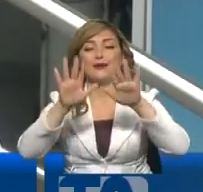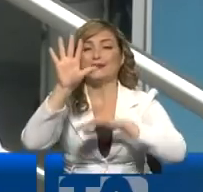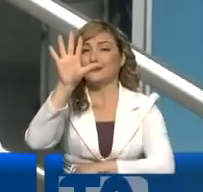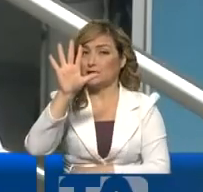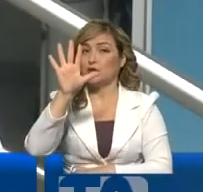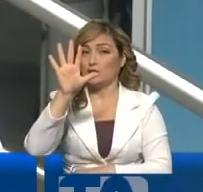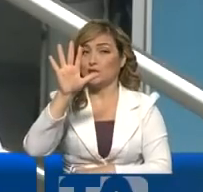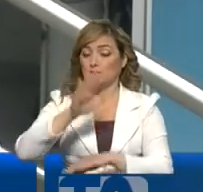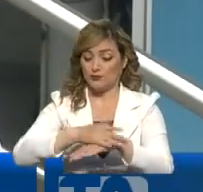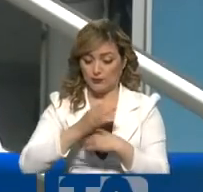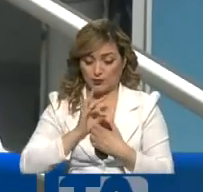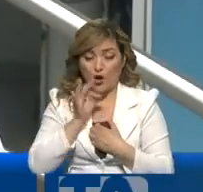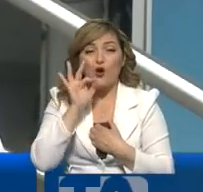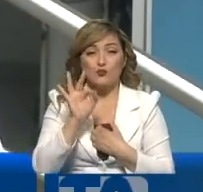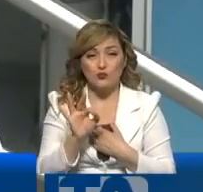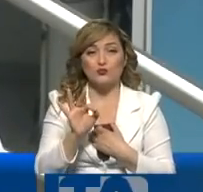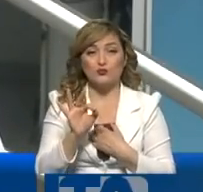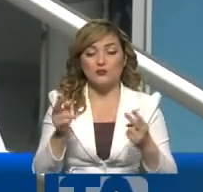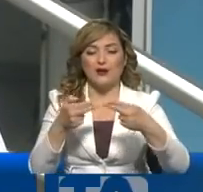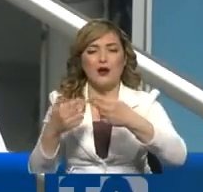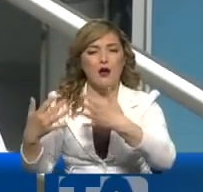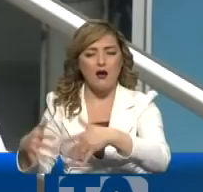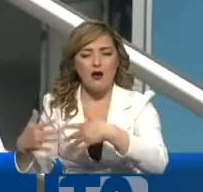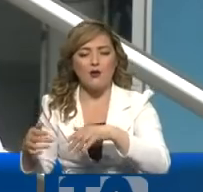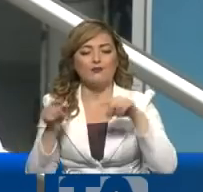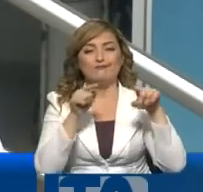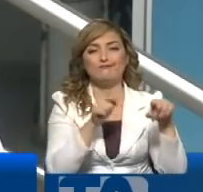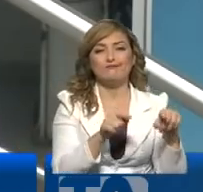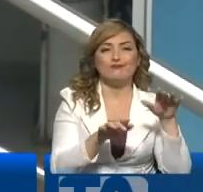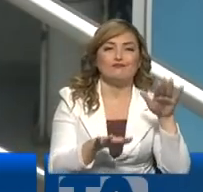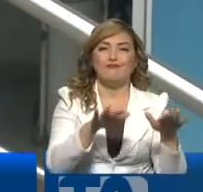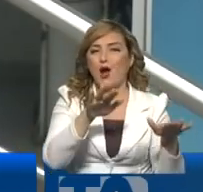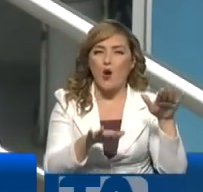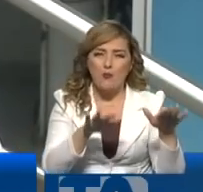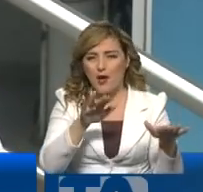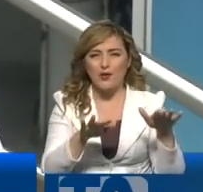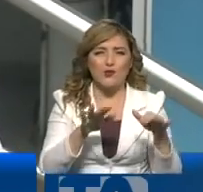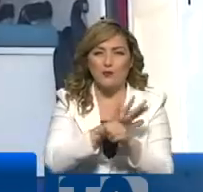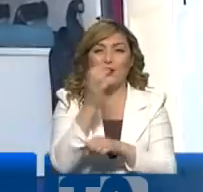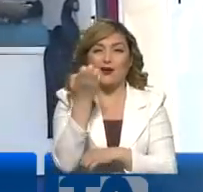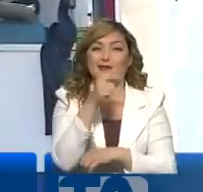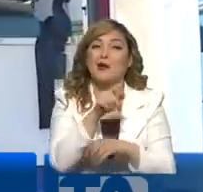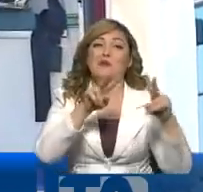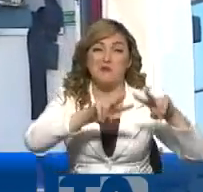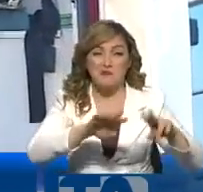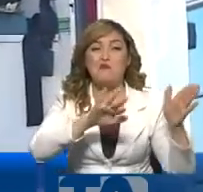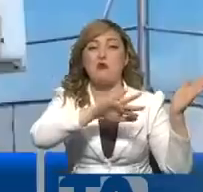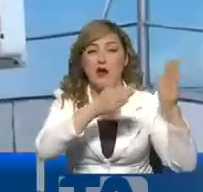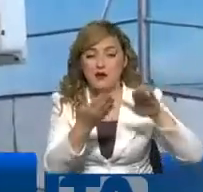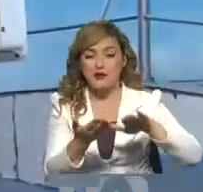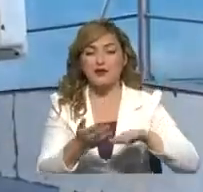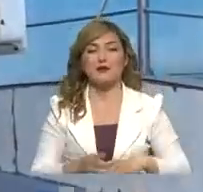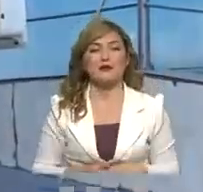5 personas, tanto en la unidad de cuidados intensivos como en el área de intermedios de emergencia. Y al igual que en